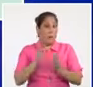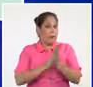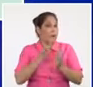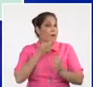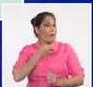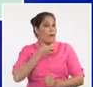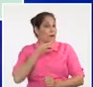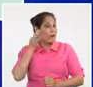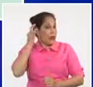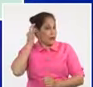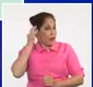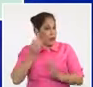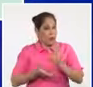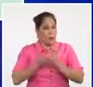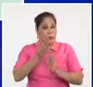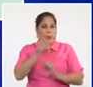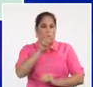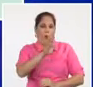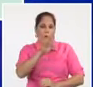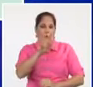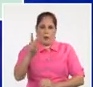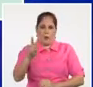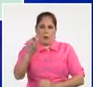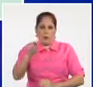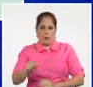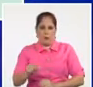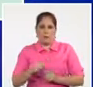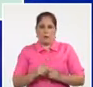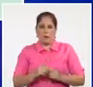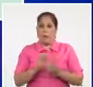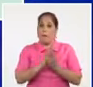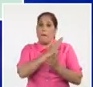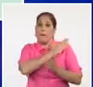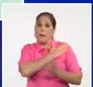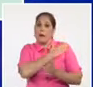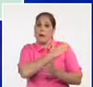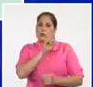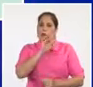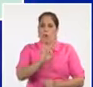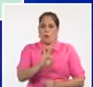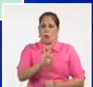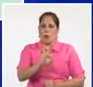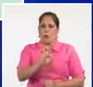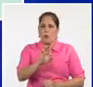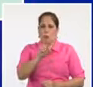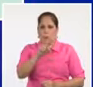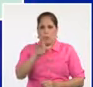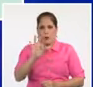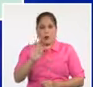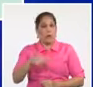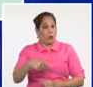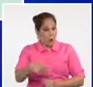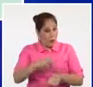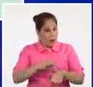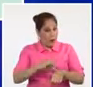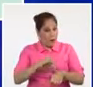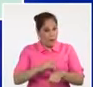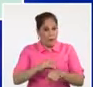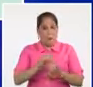a 822. En marzo a 828. En